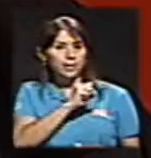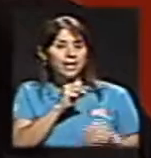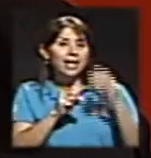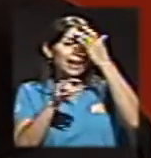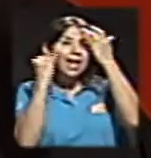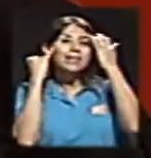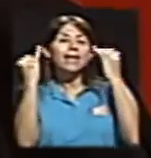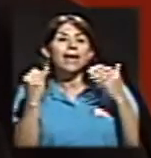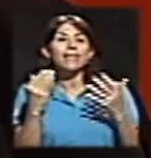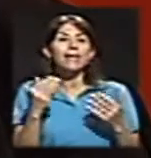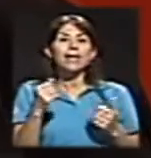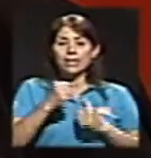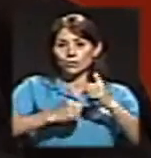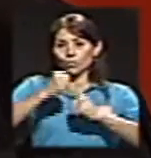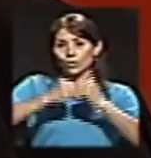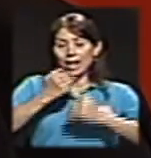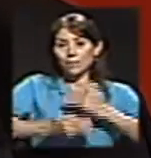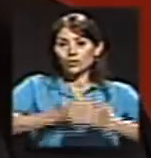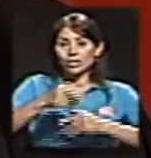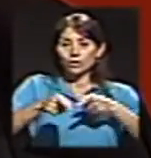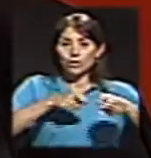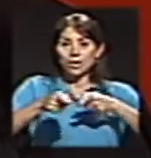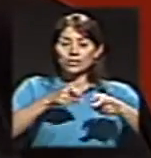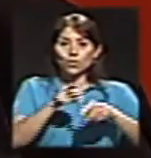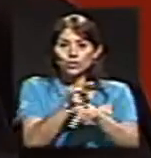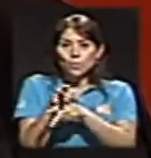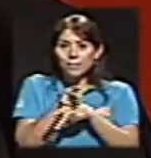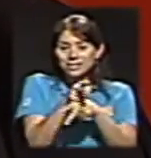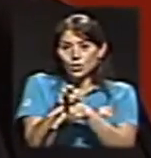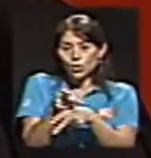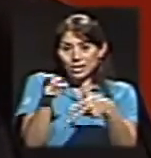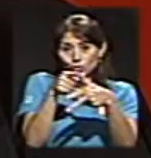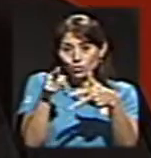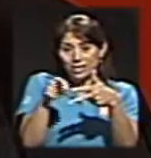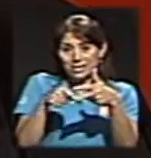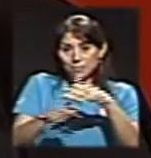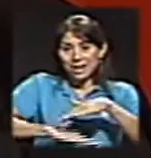idea de estructurar el proceso de regulación y supervisión sobre esos 3 pilares que les mencionaba,